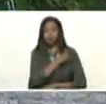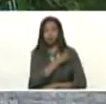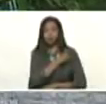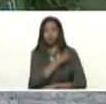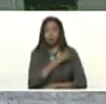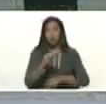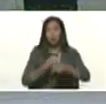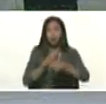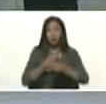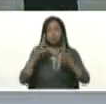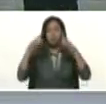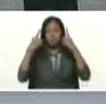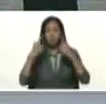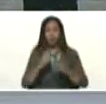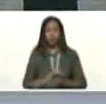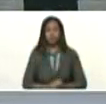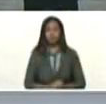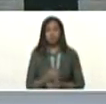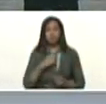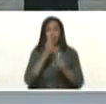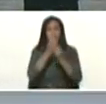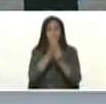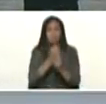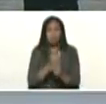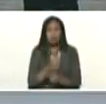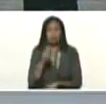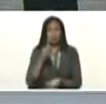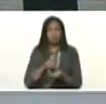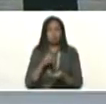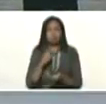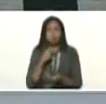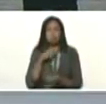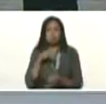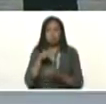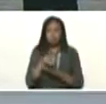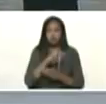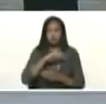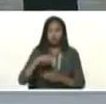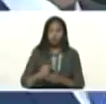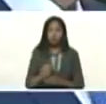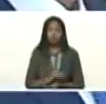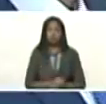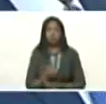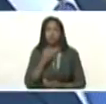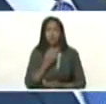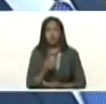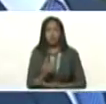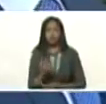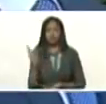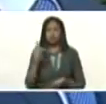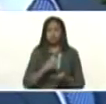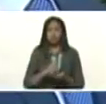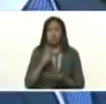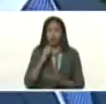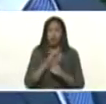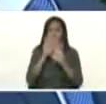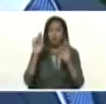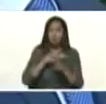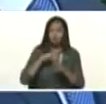gobernador de La Guaira, que nos ha esperado aquí en la escalerilla. Y le he dicho que